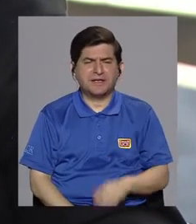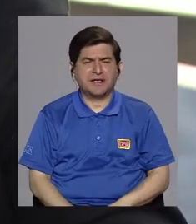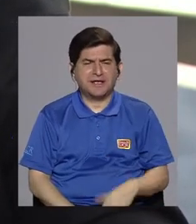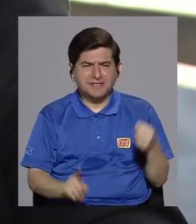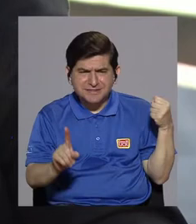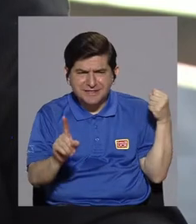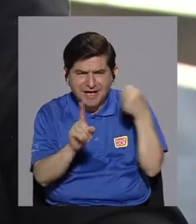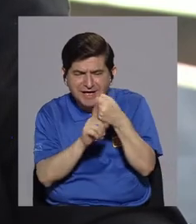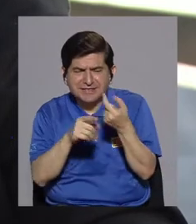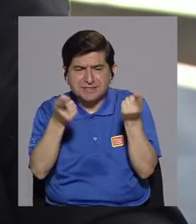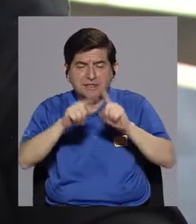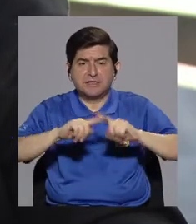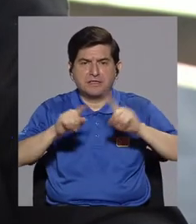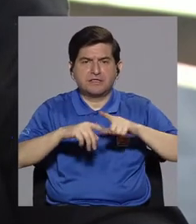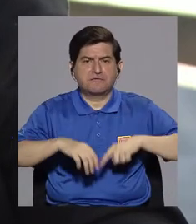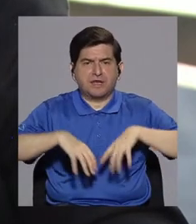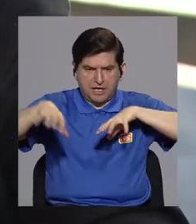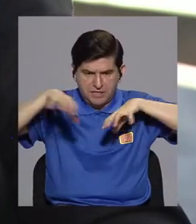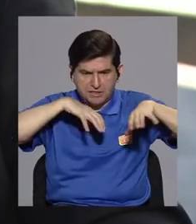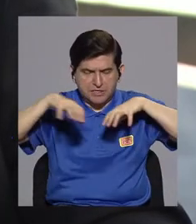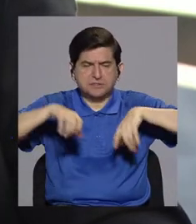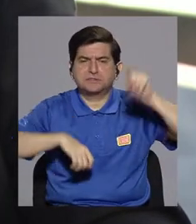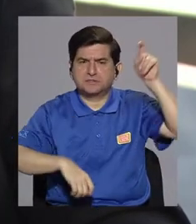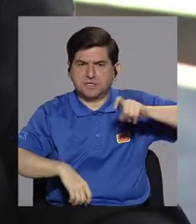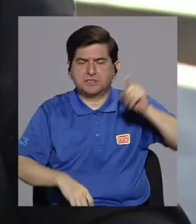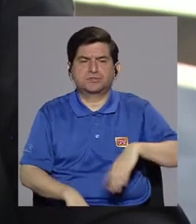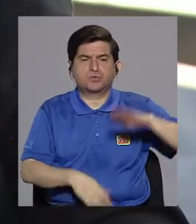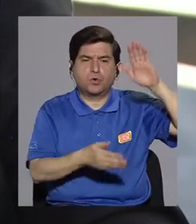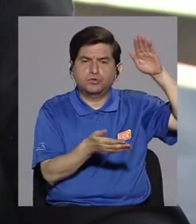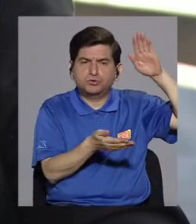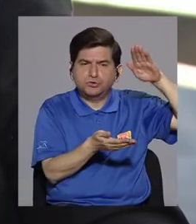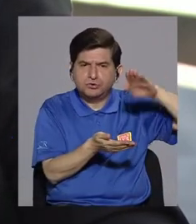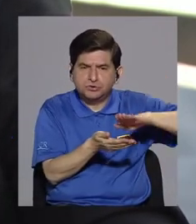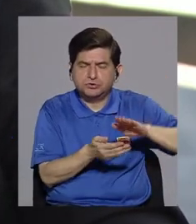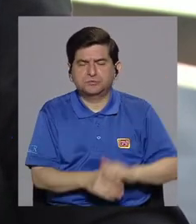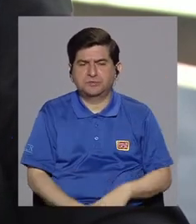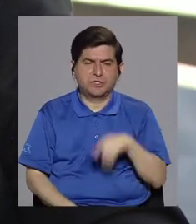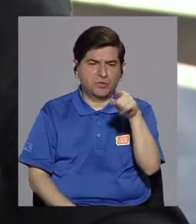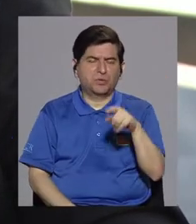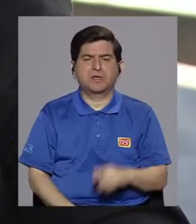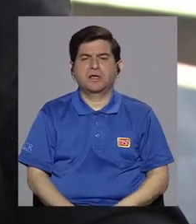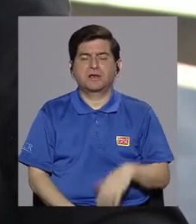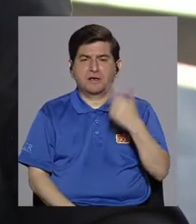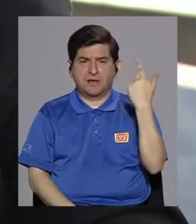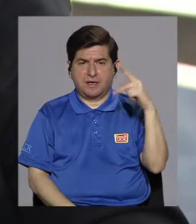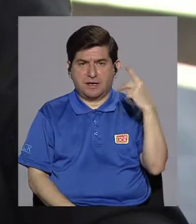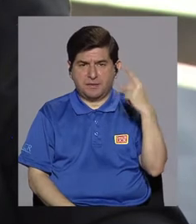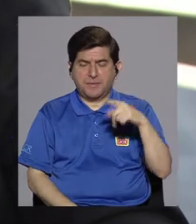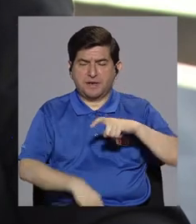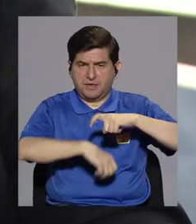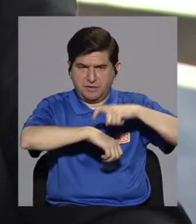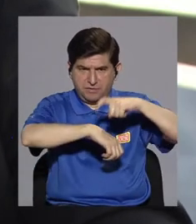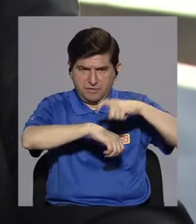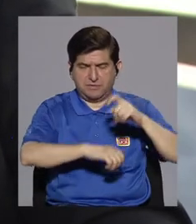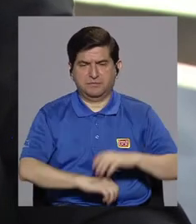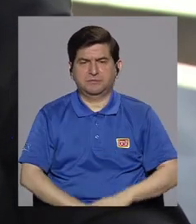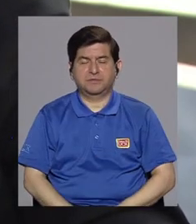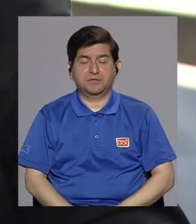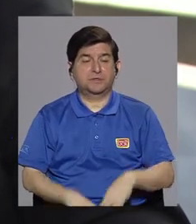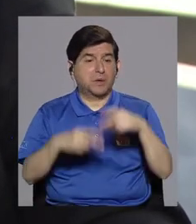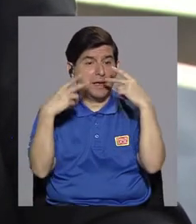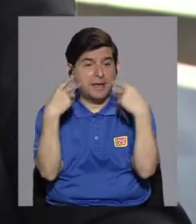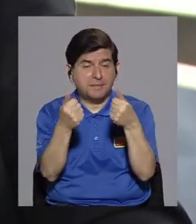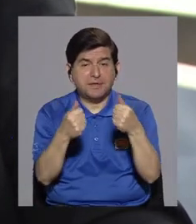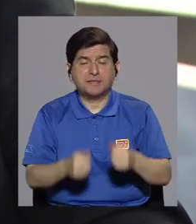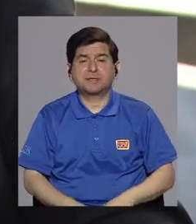ocurrir y que hay que tomar una serie de medidas para disminuir la exposición que se está dando en ese momento, y es